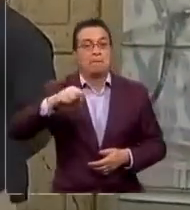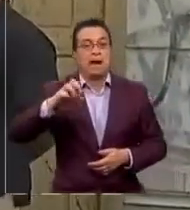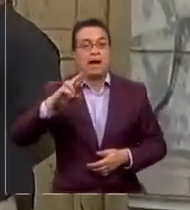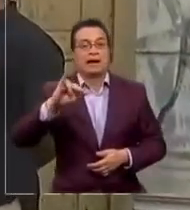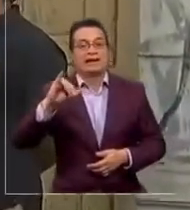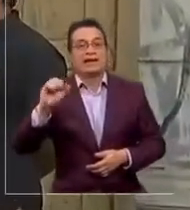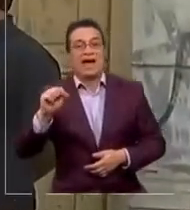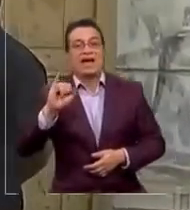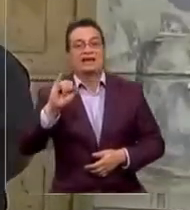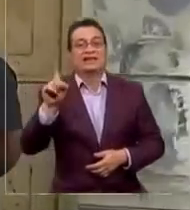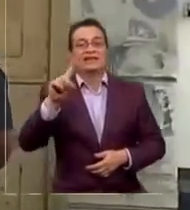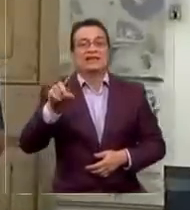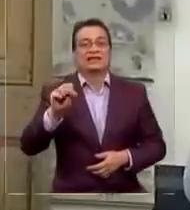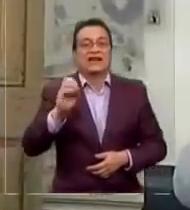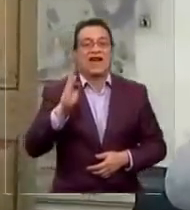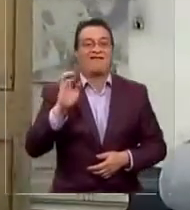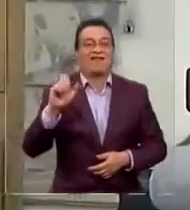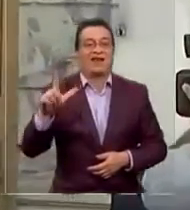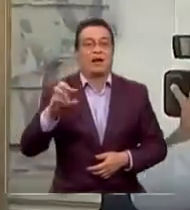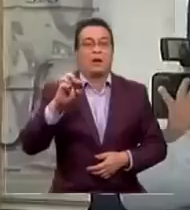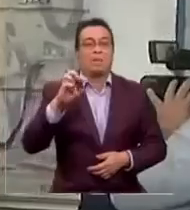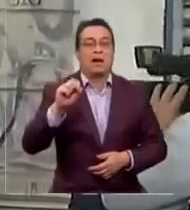María Isabel Páez,